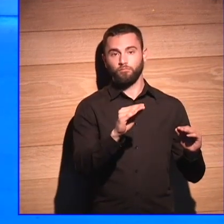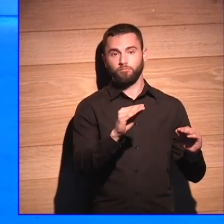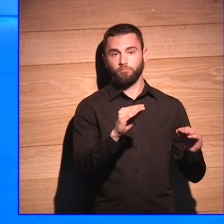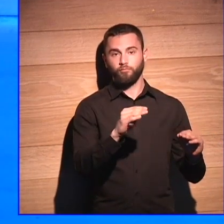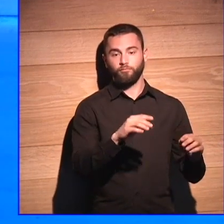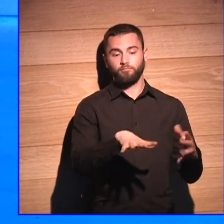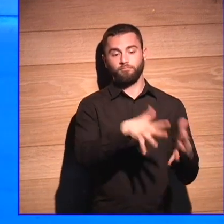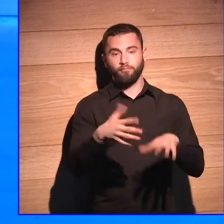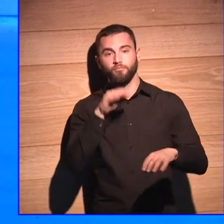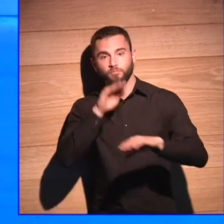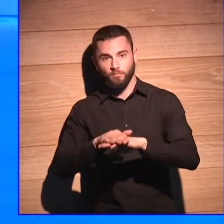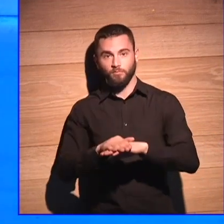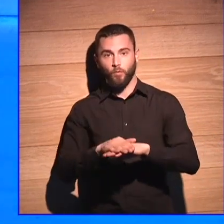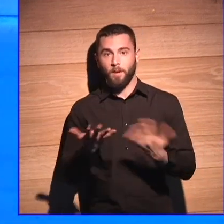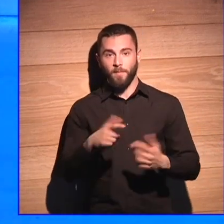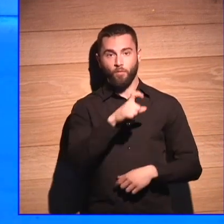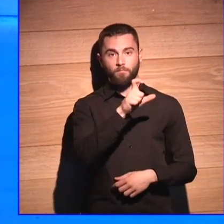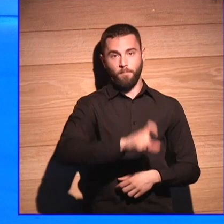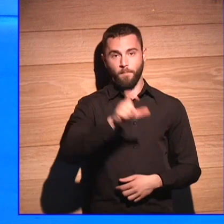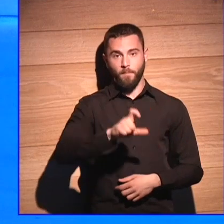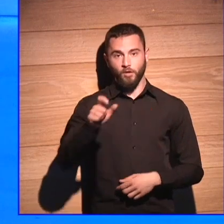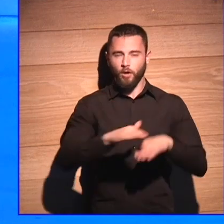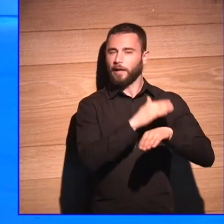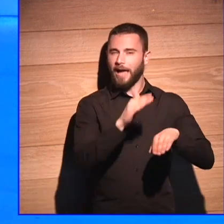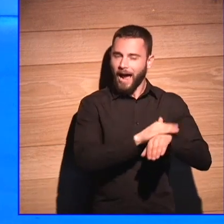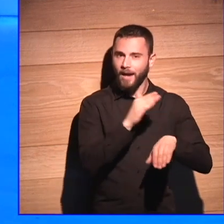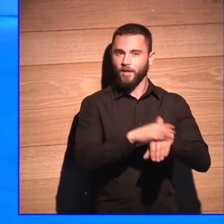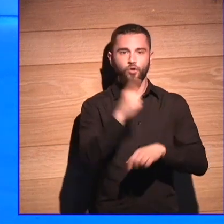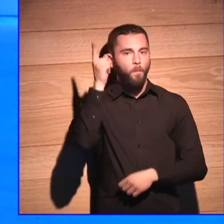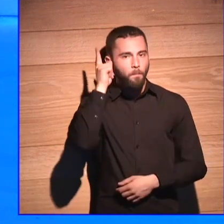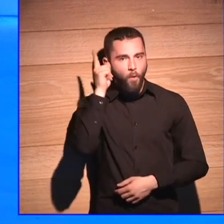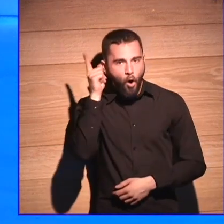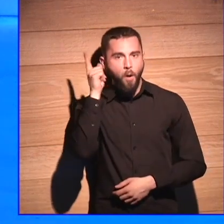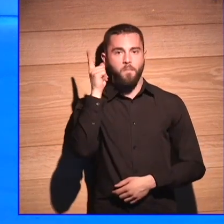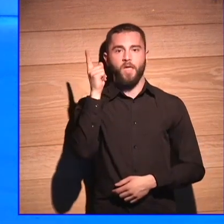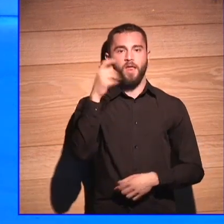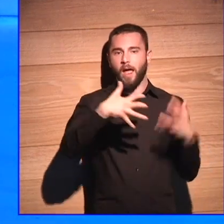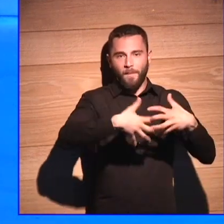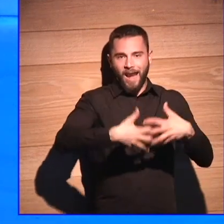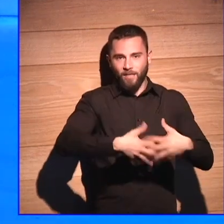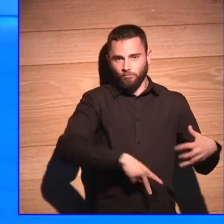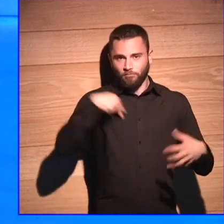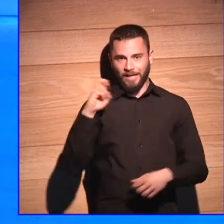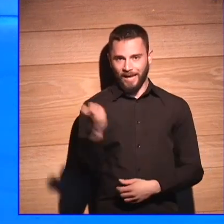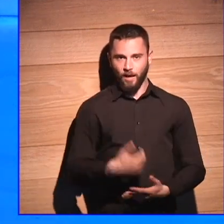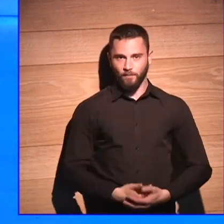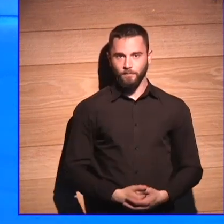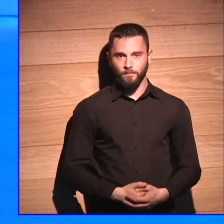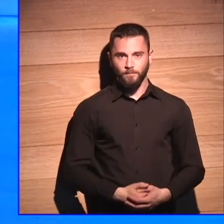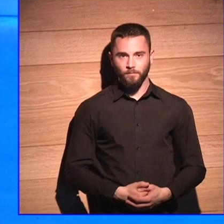hacerlo. Pero las personas sí que tendemos a tomar cariño, ¿no? A nuestro móvil, a nuestros aparatos.